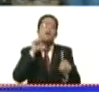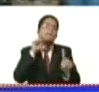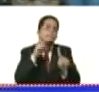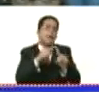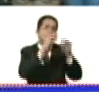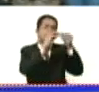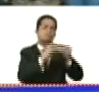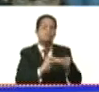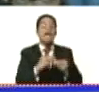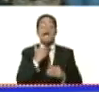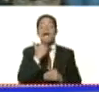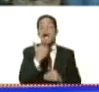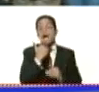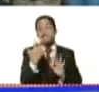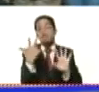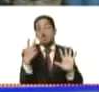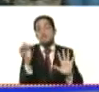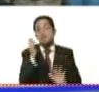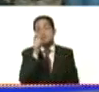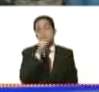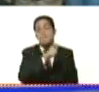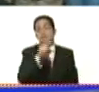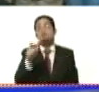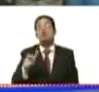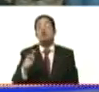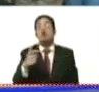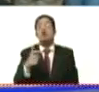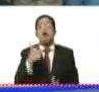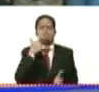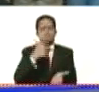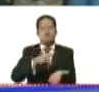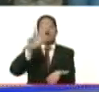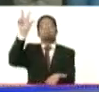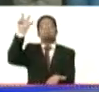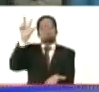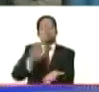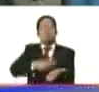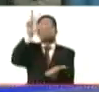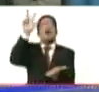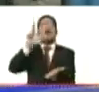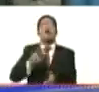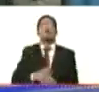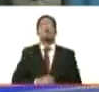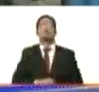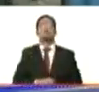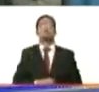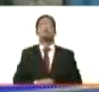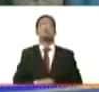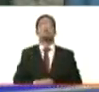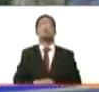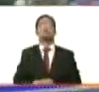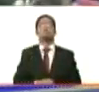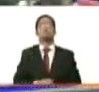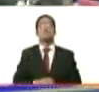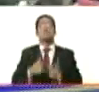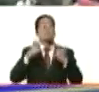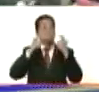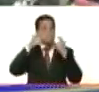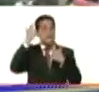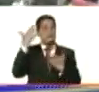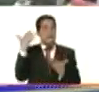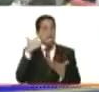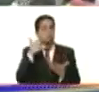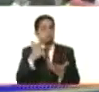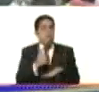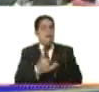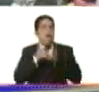casi 80% de los votantes, aprobaron el referéndum convocado por nuestro comandante Chávez. Chávez fue un gran